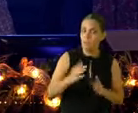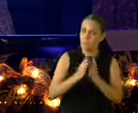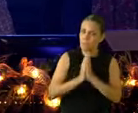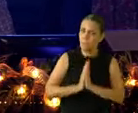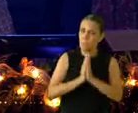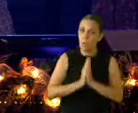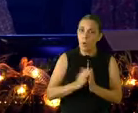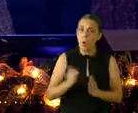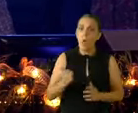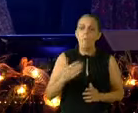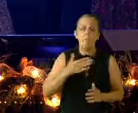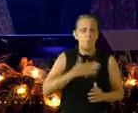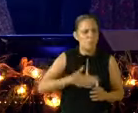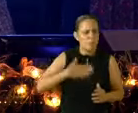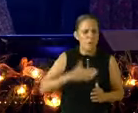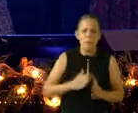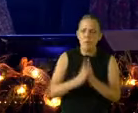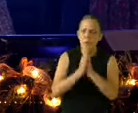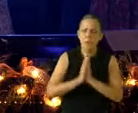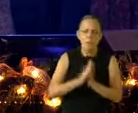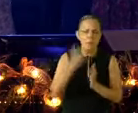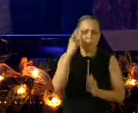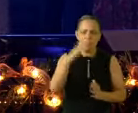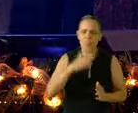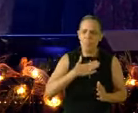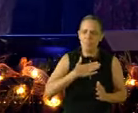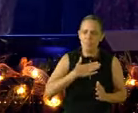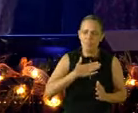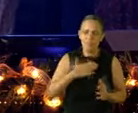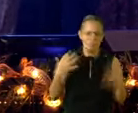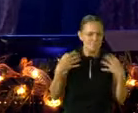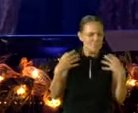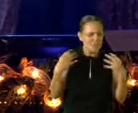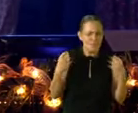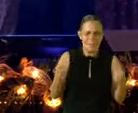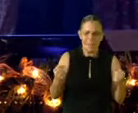que orara por él, por sanidad.